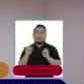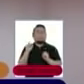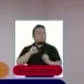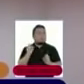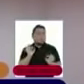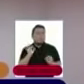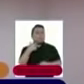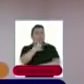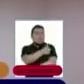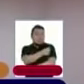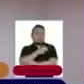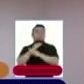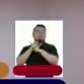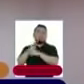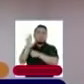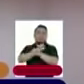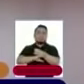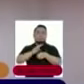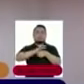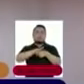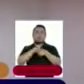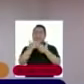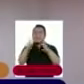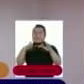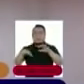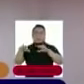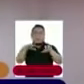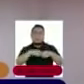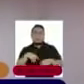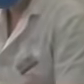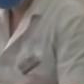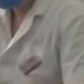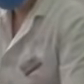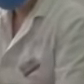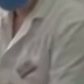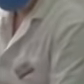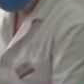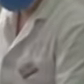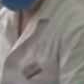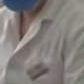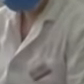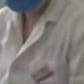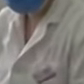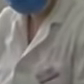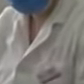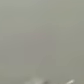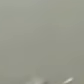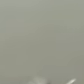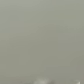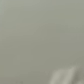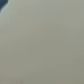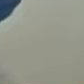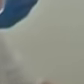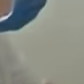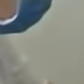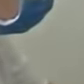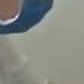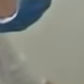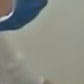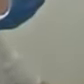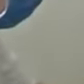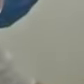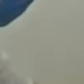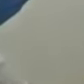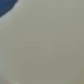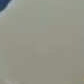por la mutación que existe en Europa, ni por la mutación que existe en Sudáfrica. Otra incógnita sobre la vacuna china es su